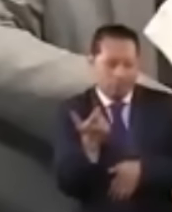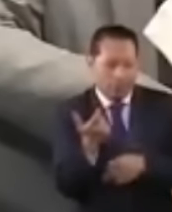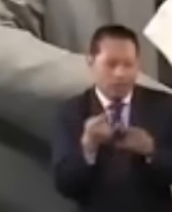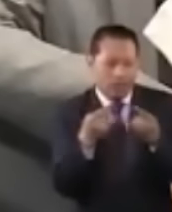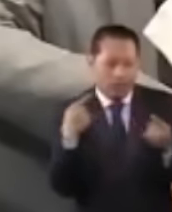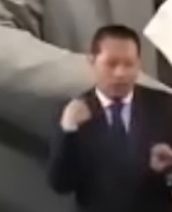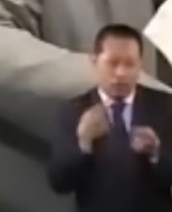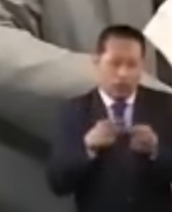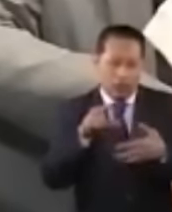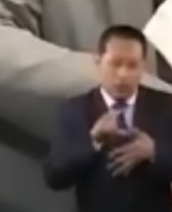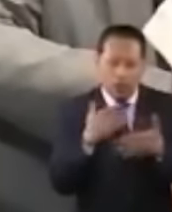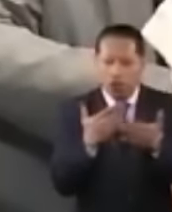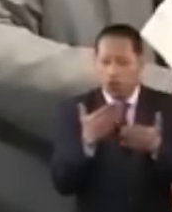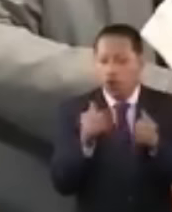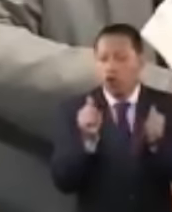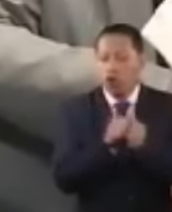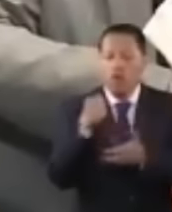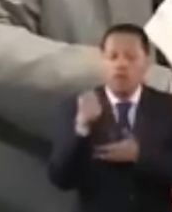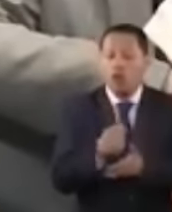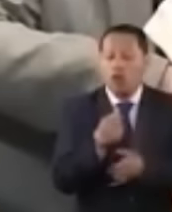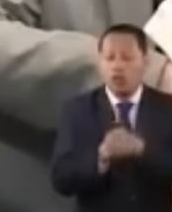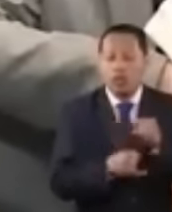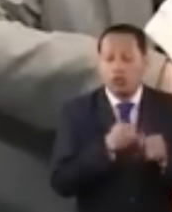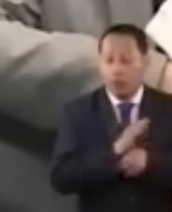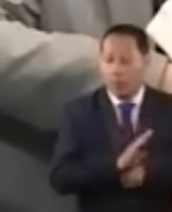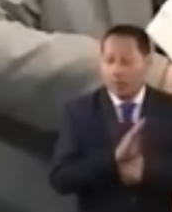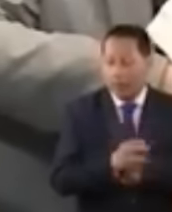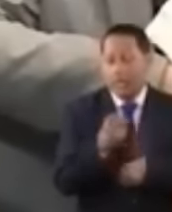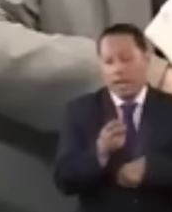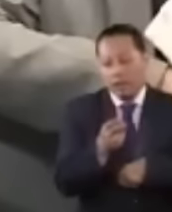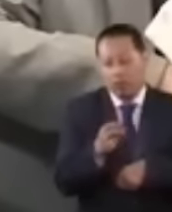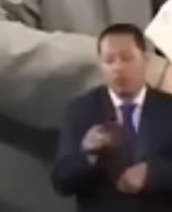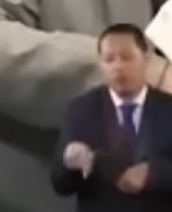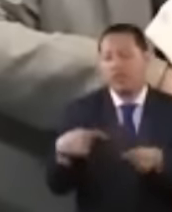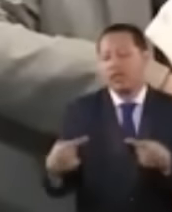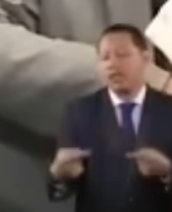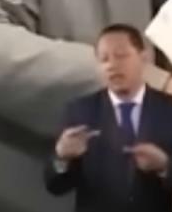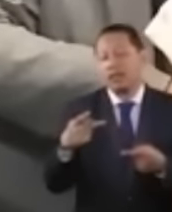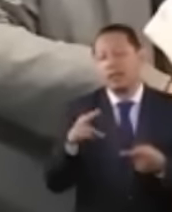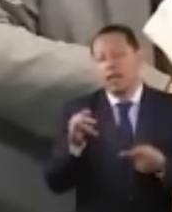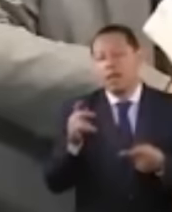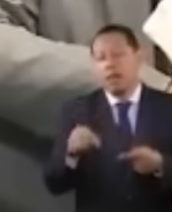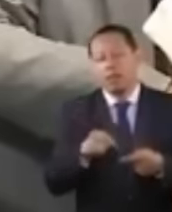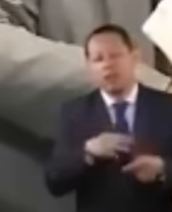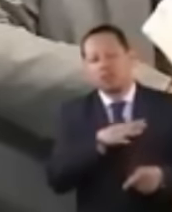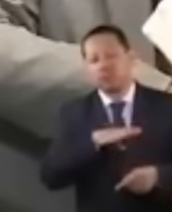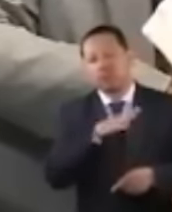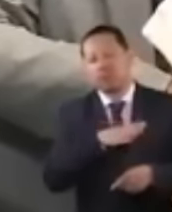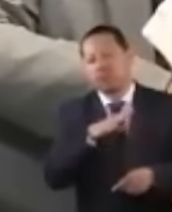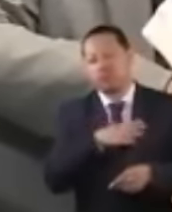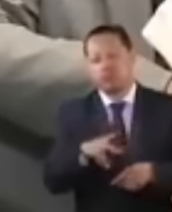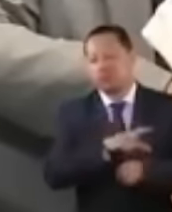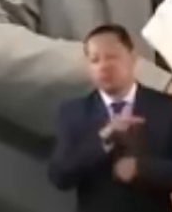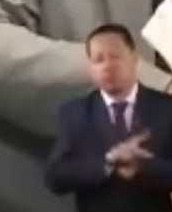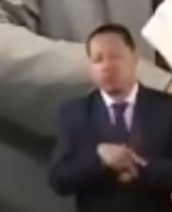en Latinoamérica con el monto de inversión social en Brasil, que a esto se opone la reacción golpista, la reacción antipatriótica, la